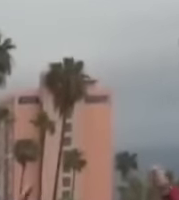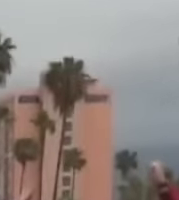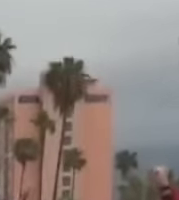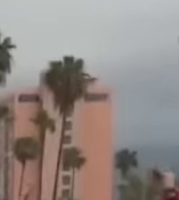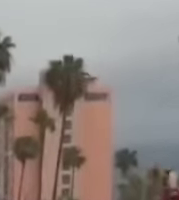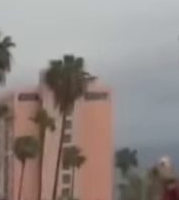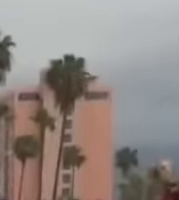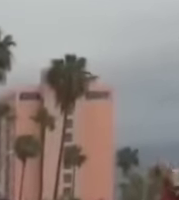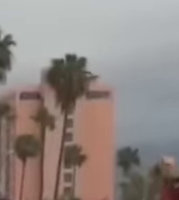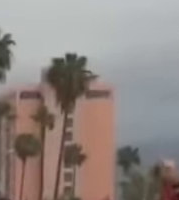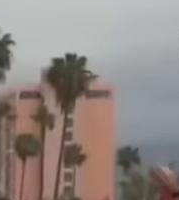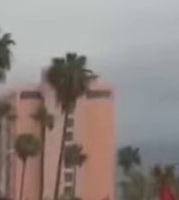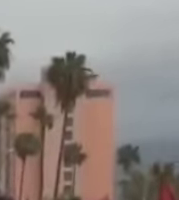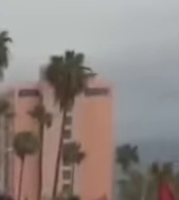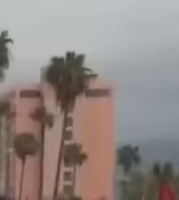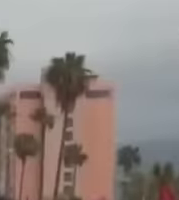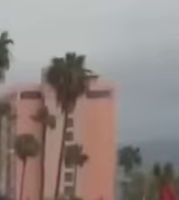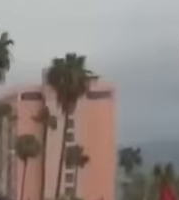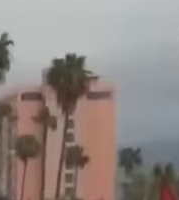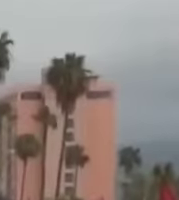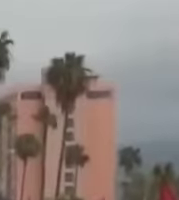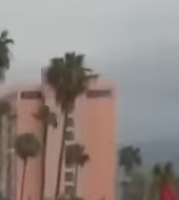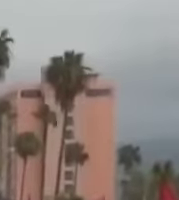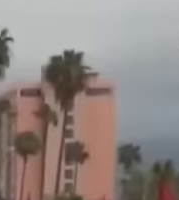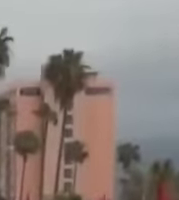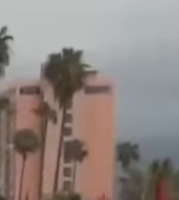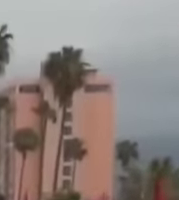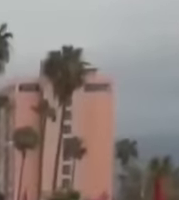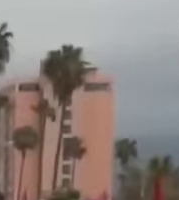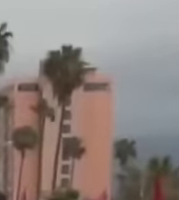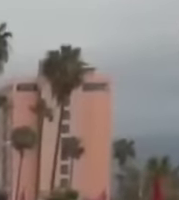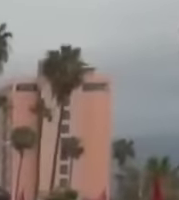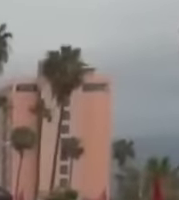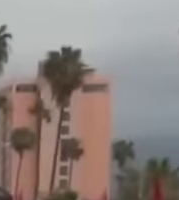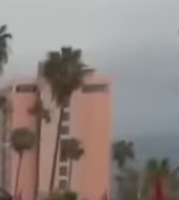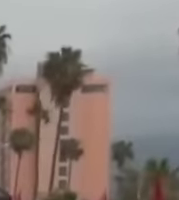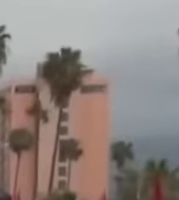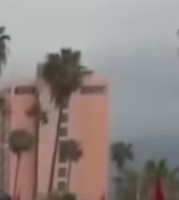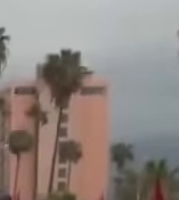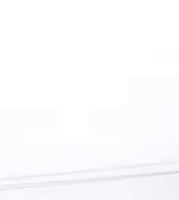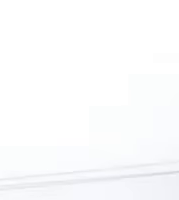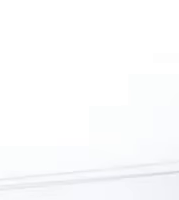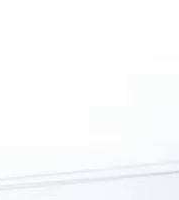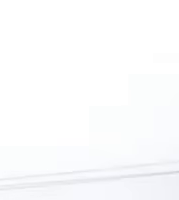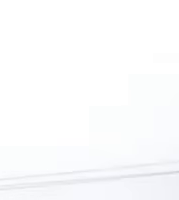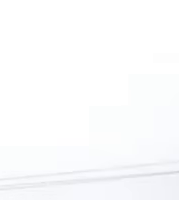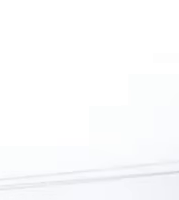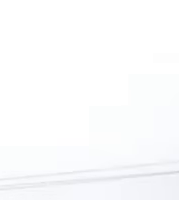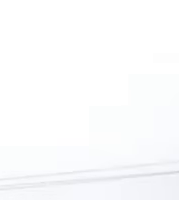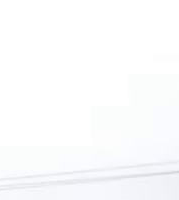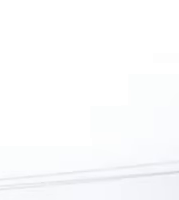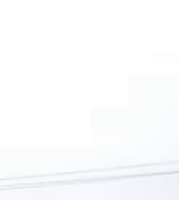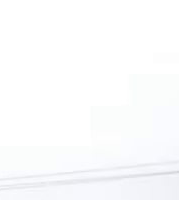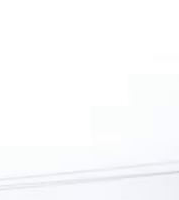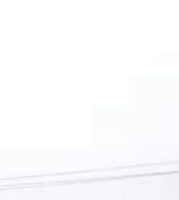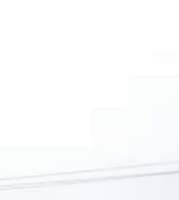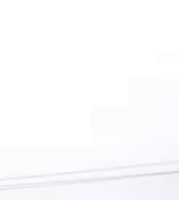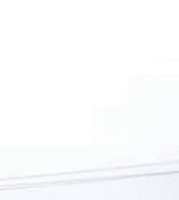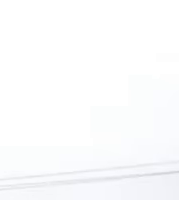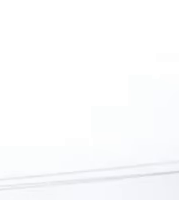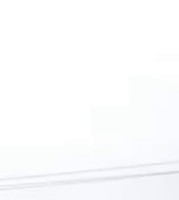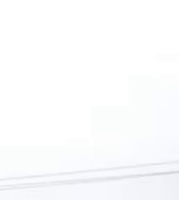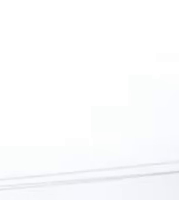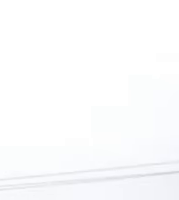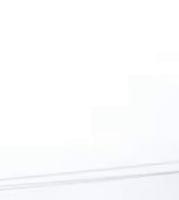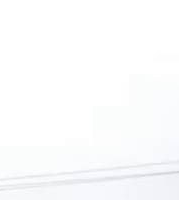Déjenme, les comento dos cosas muy puntuales. Ayer en la sesión del INE, el